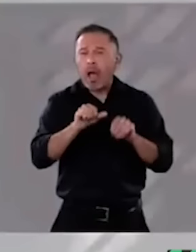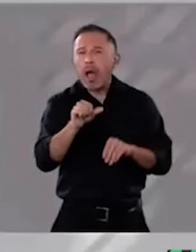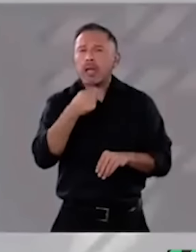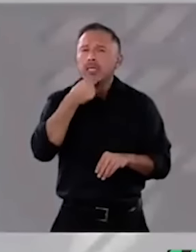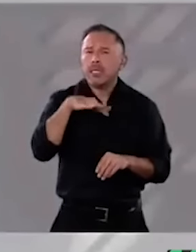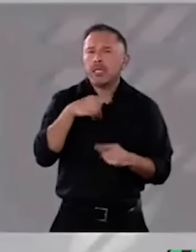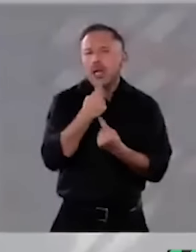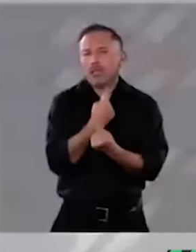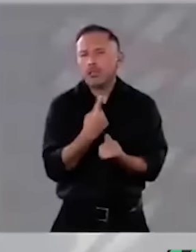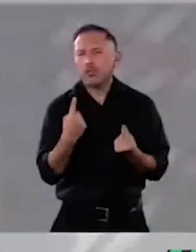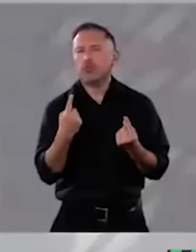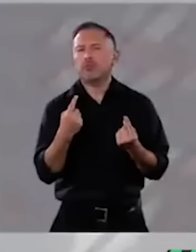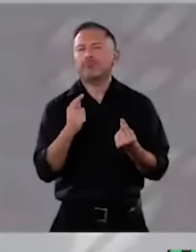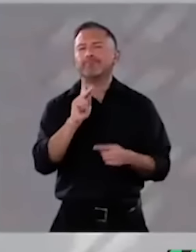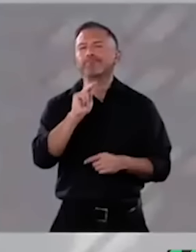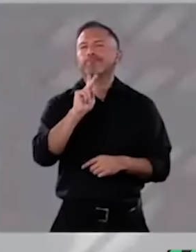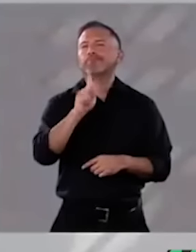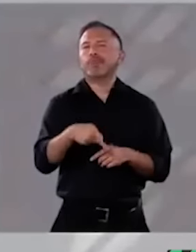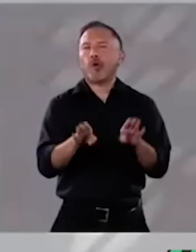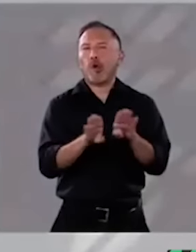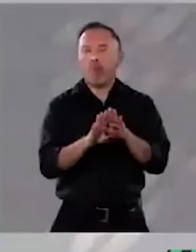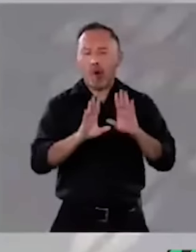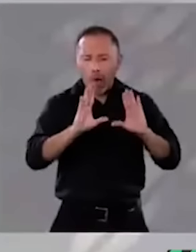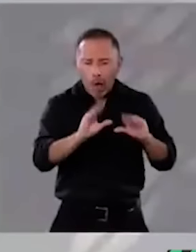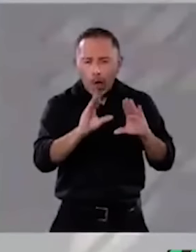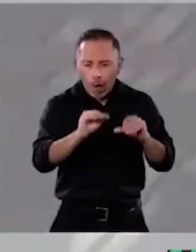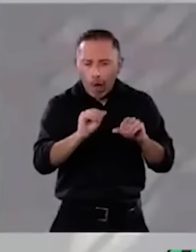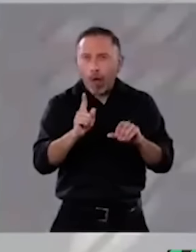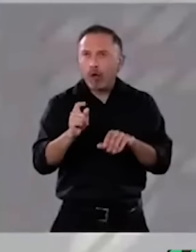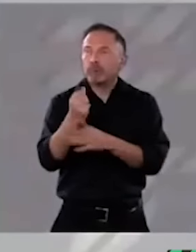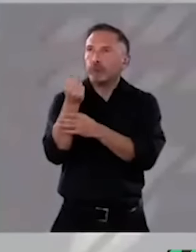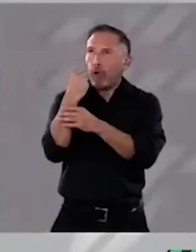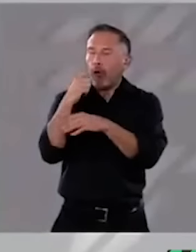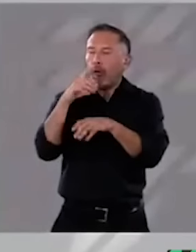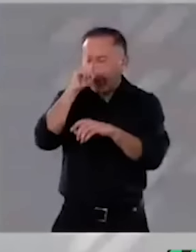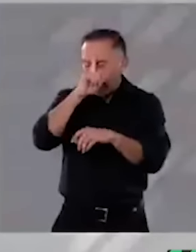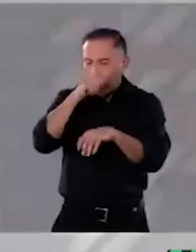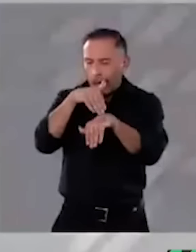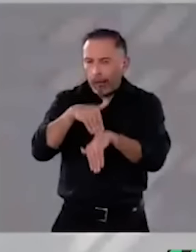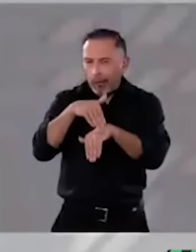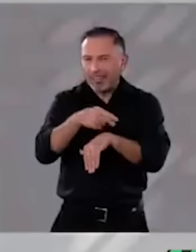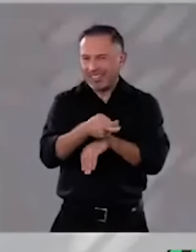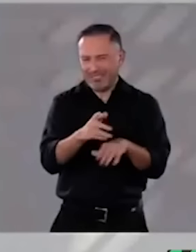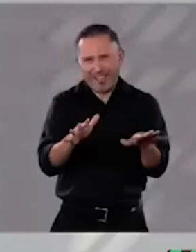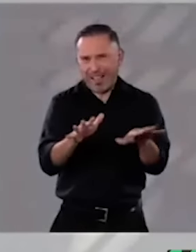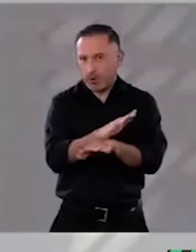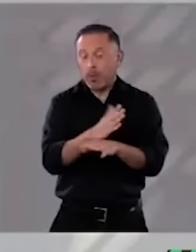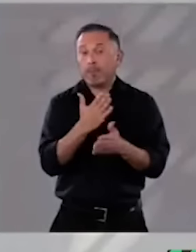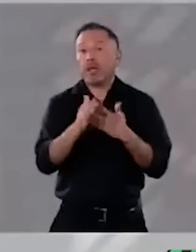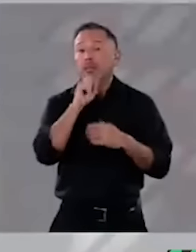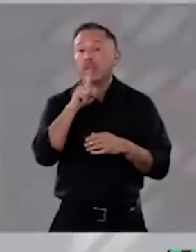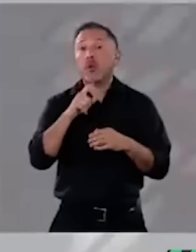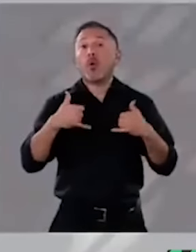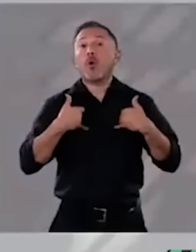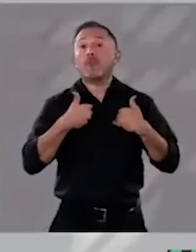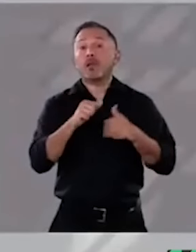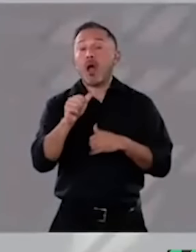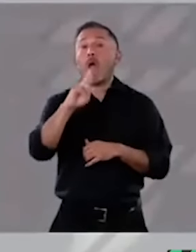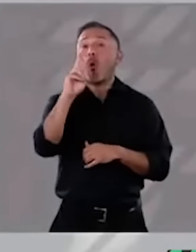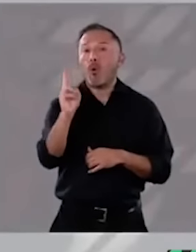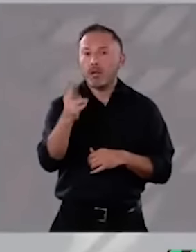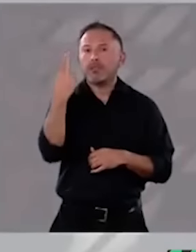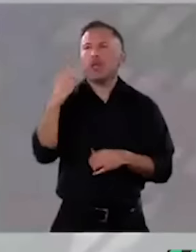niños como si fueran adoctrinados. Después vamos a llevar a 1 millón de jóvenes a la universidad, apoyando a las universidades